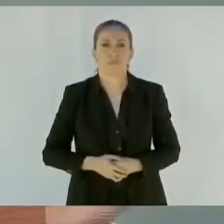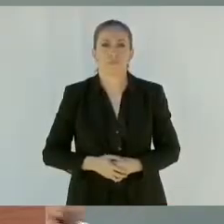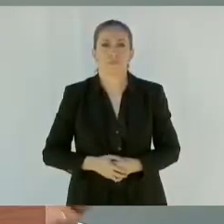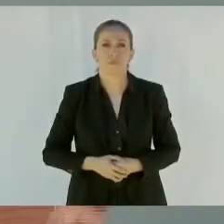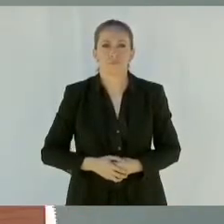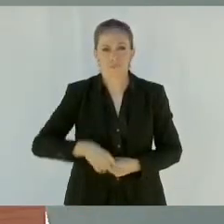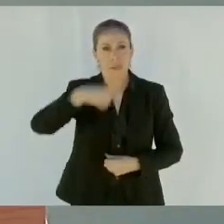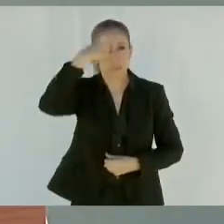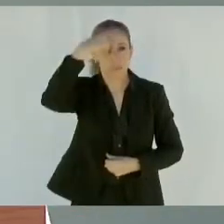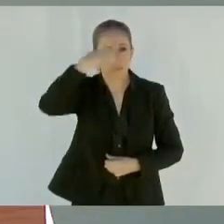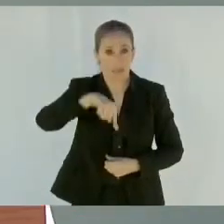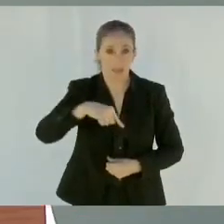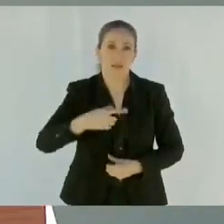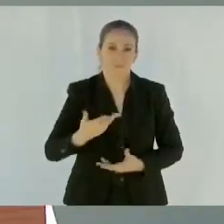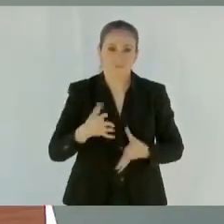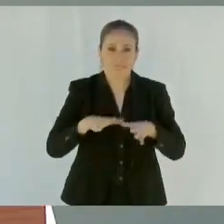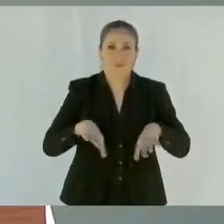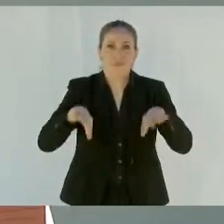se cuente con la vacuna,